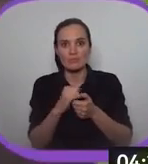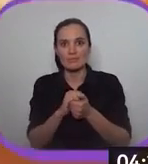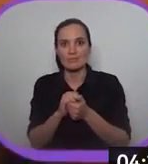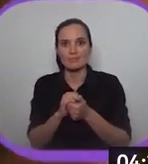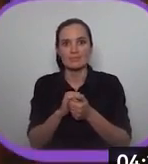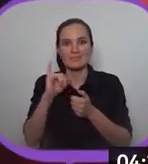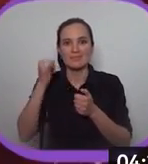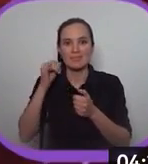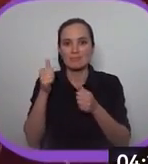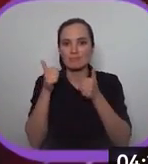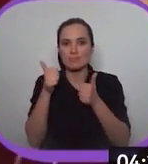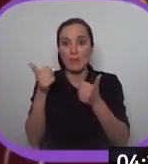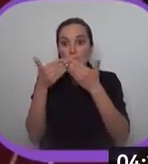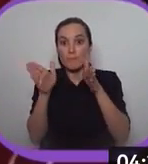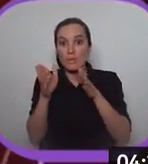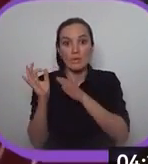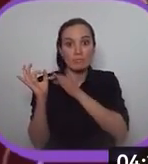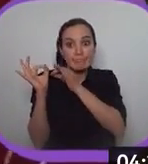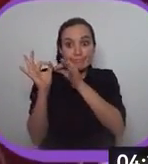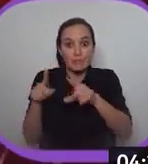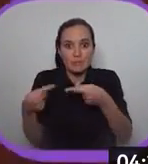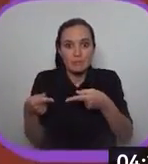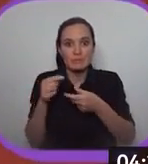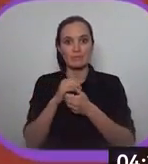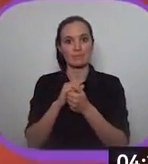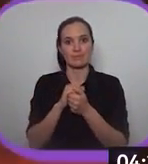¡La tengo! ¡Sí! ¡Todos vuelvan al portal!